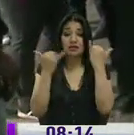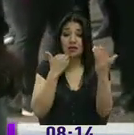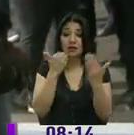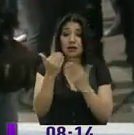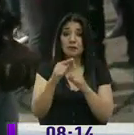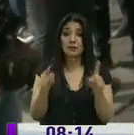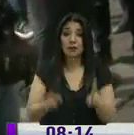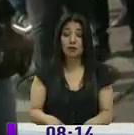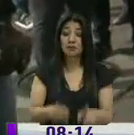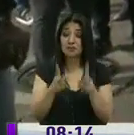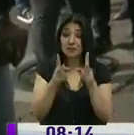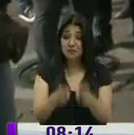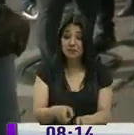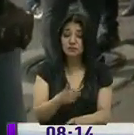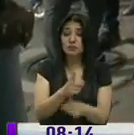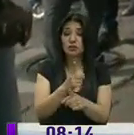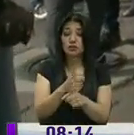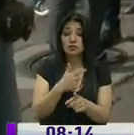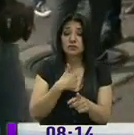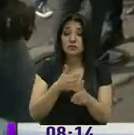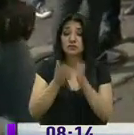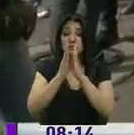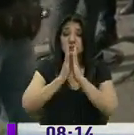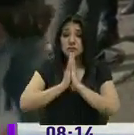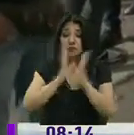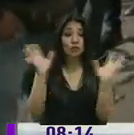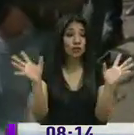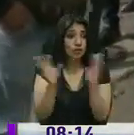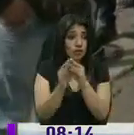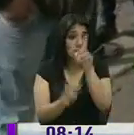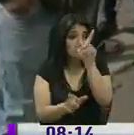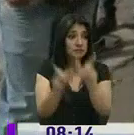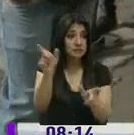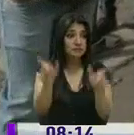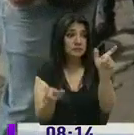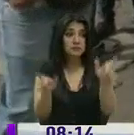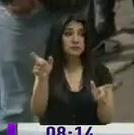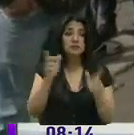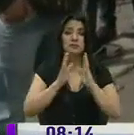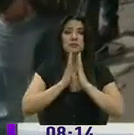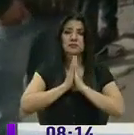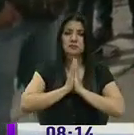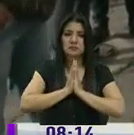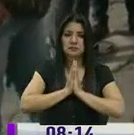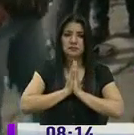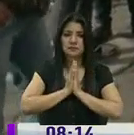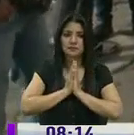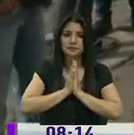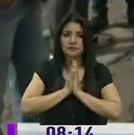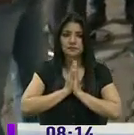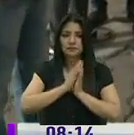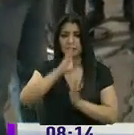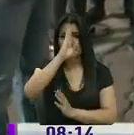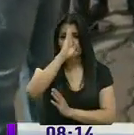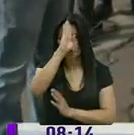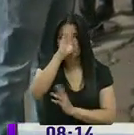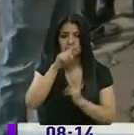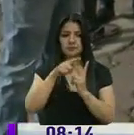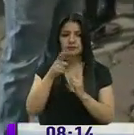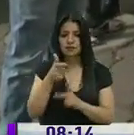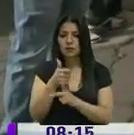para la misma razón pido y pedimos todos los moradores de que los señores de seguridad del personal